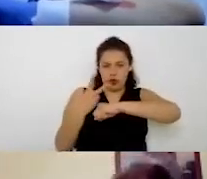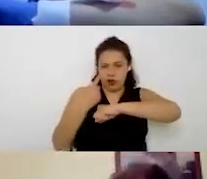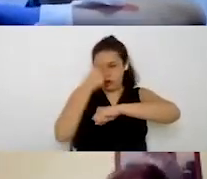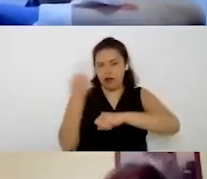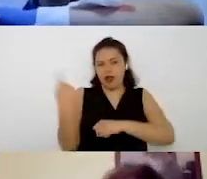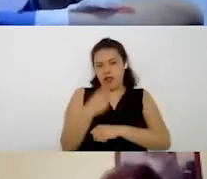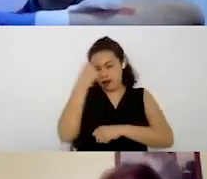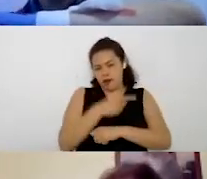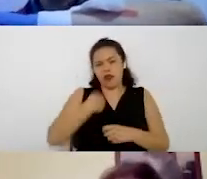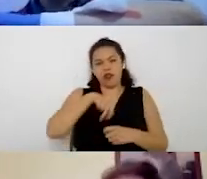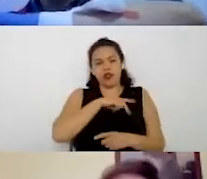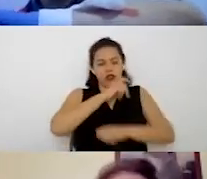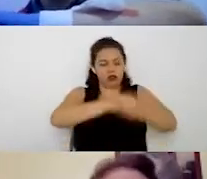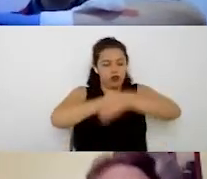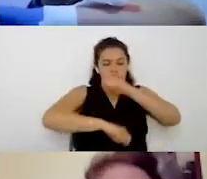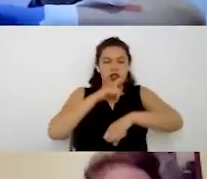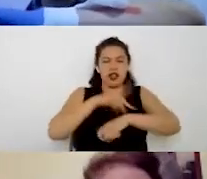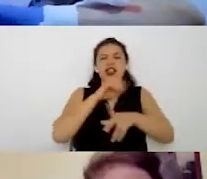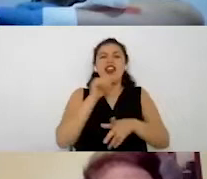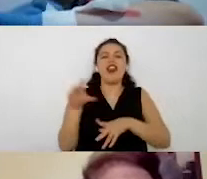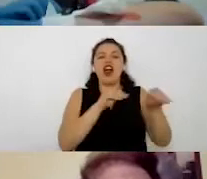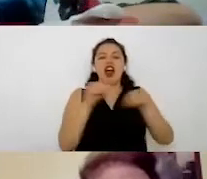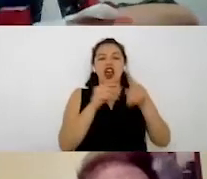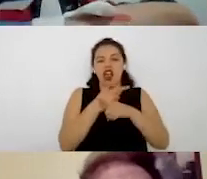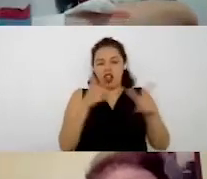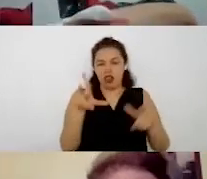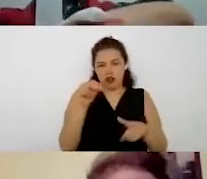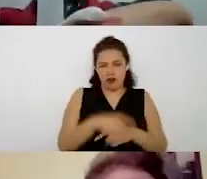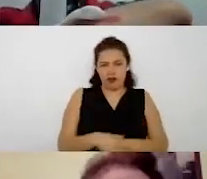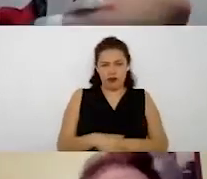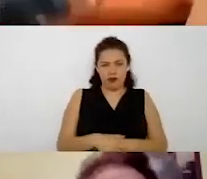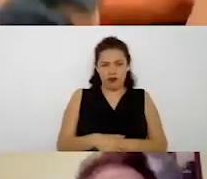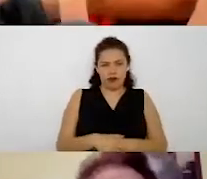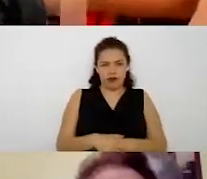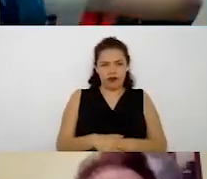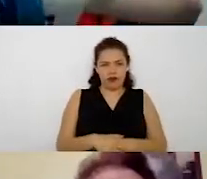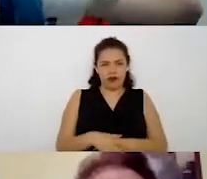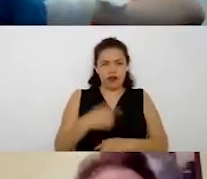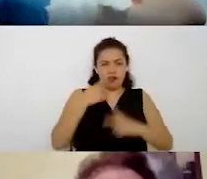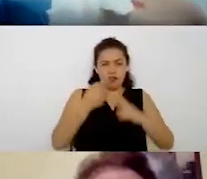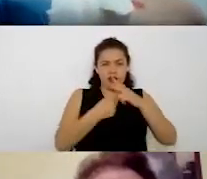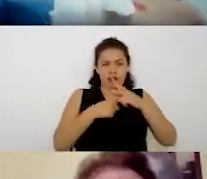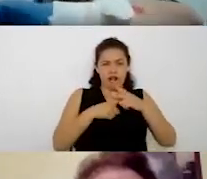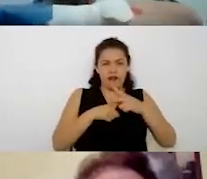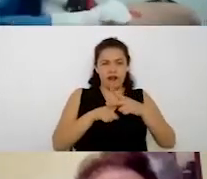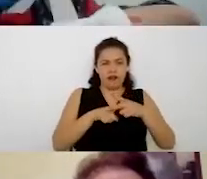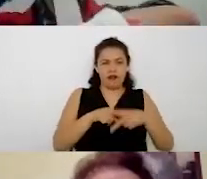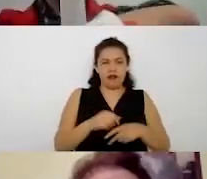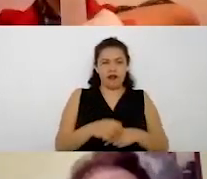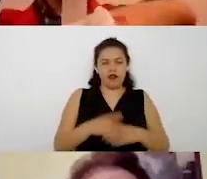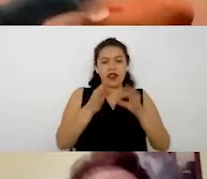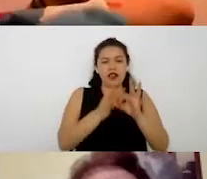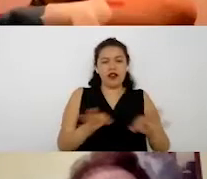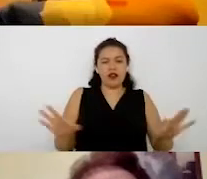a nuestro vendaje y la venda no se vaya a soltar. ¿De acuerdo? Y voy a comenzar. Aquí es bien